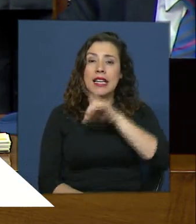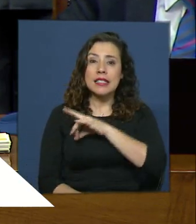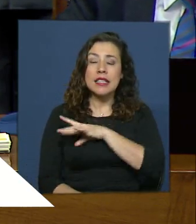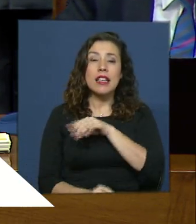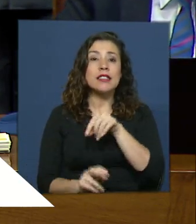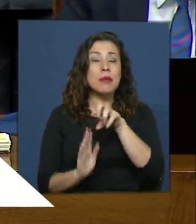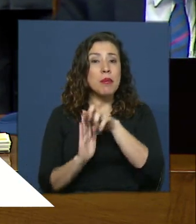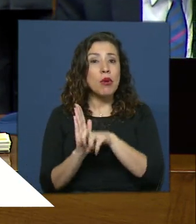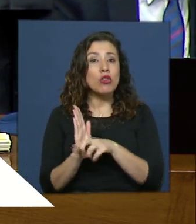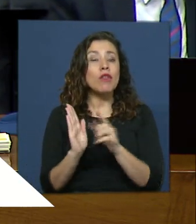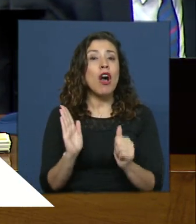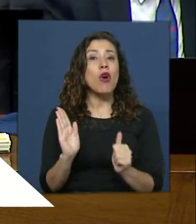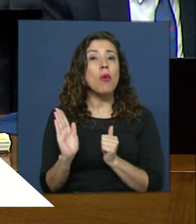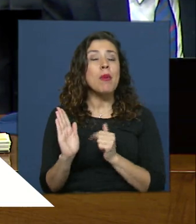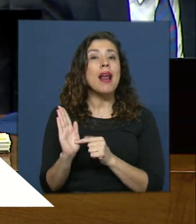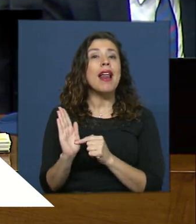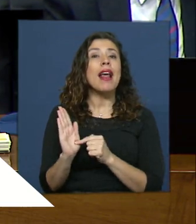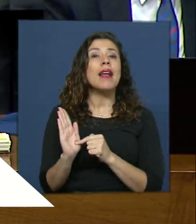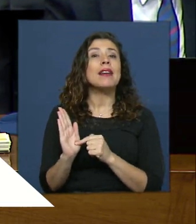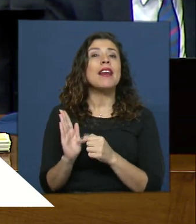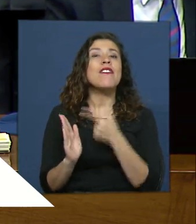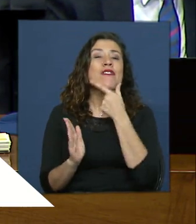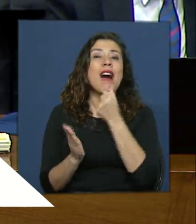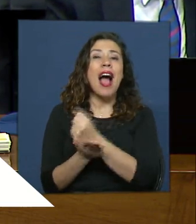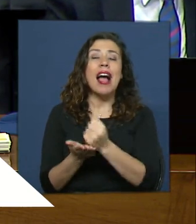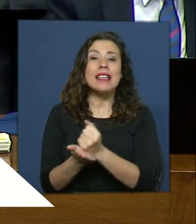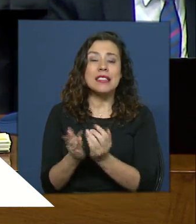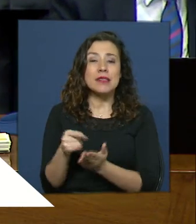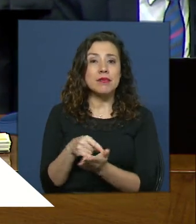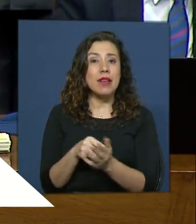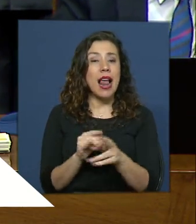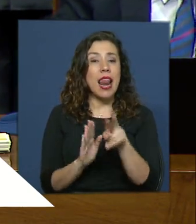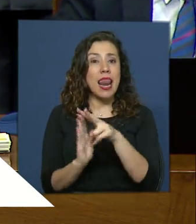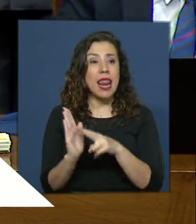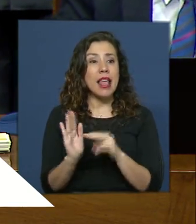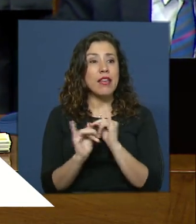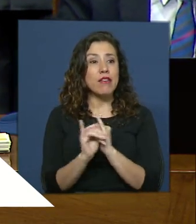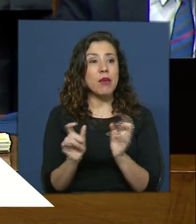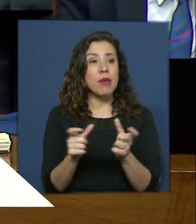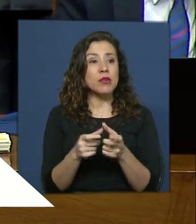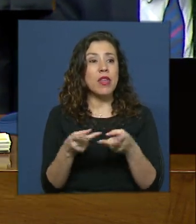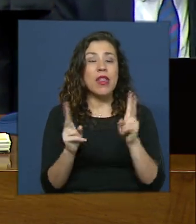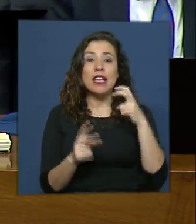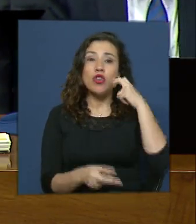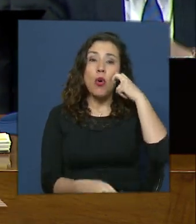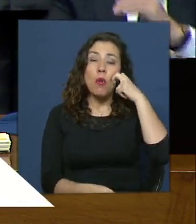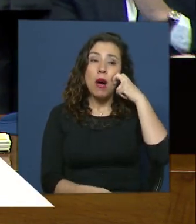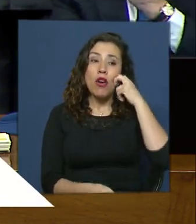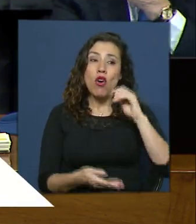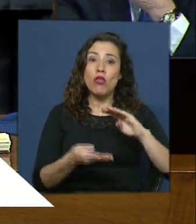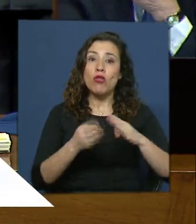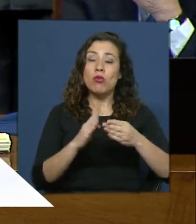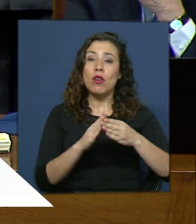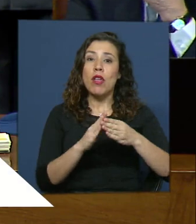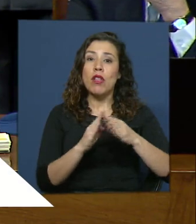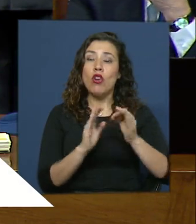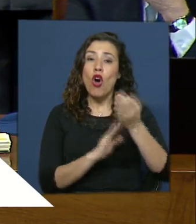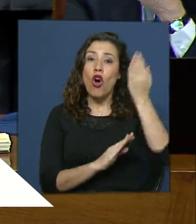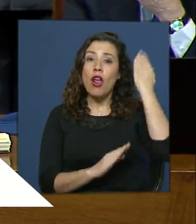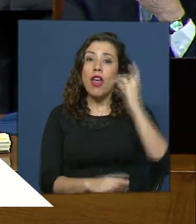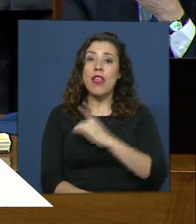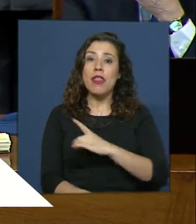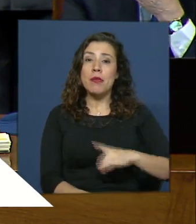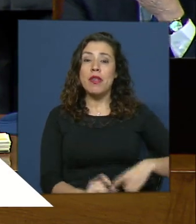tratará conforme a las reglas de la tabla de fácil despacho. Rinde el informe de la Comisión de Derechos Humanos y Pueblo Originario la colega diputada